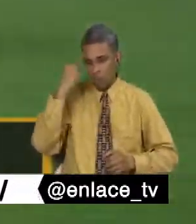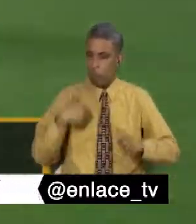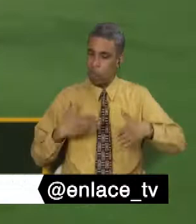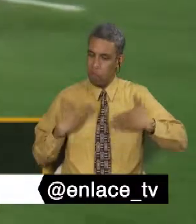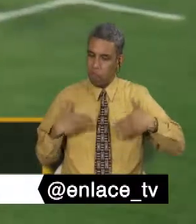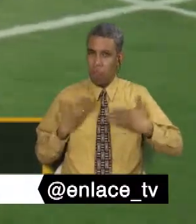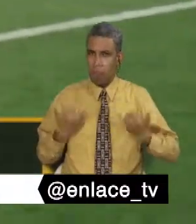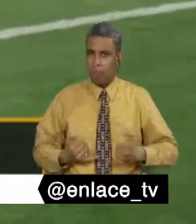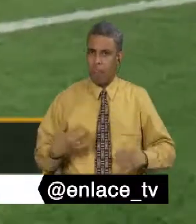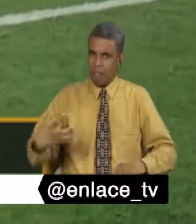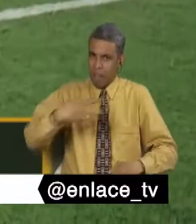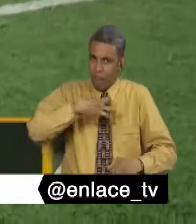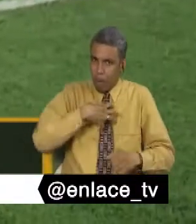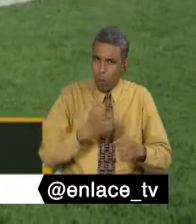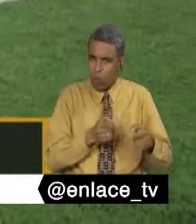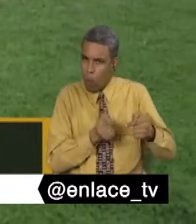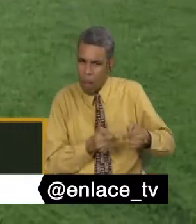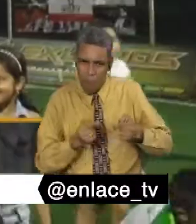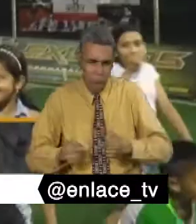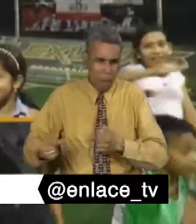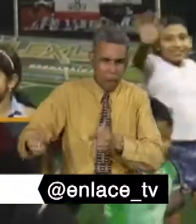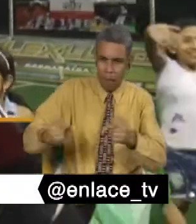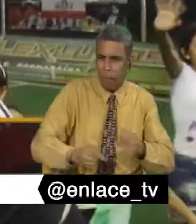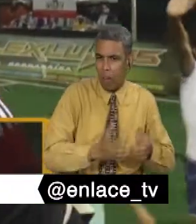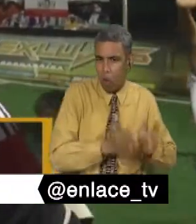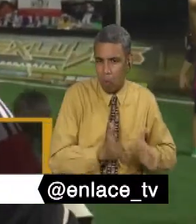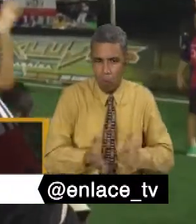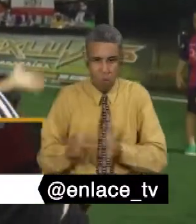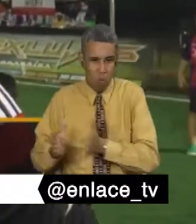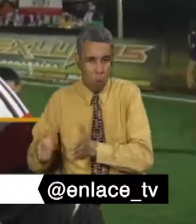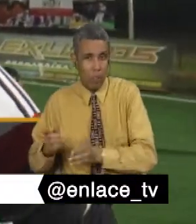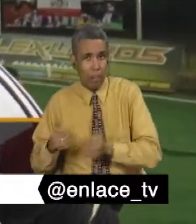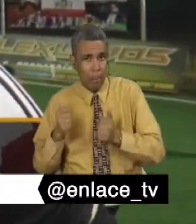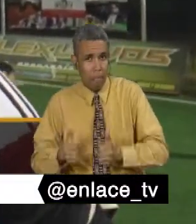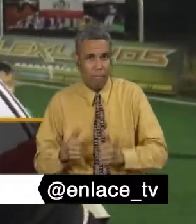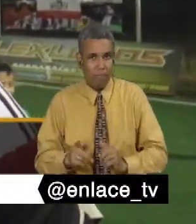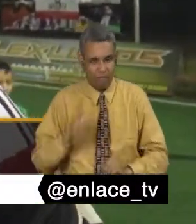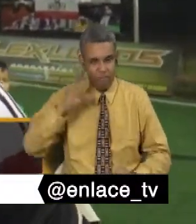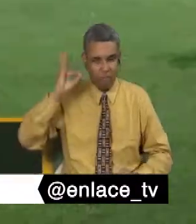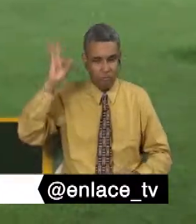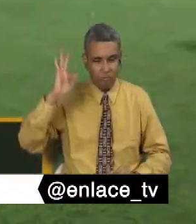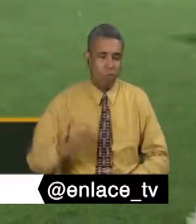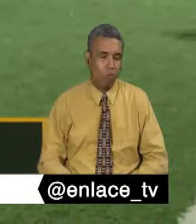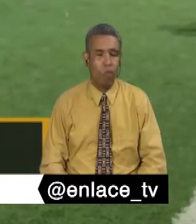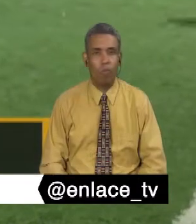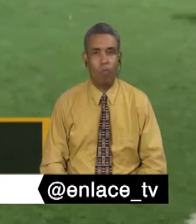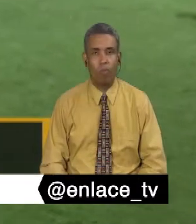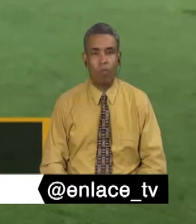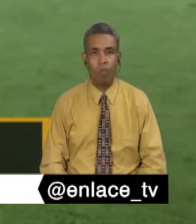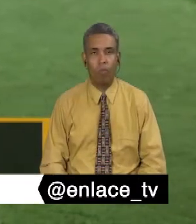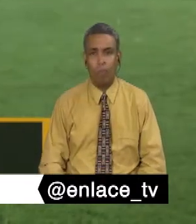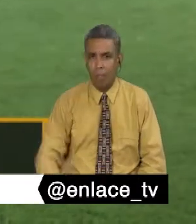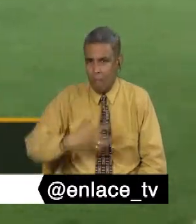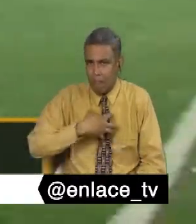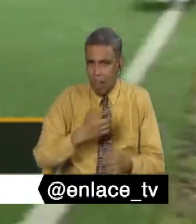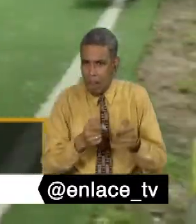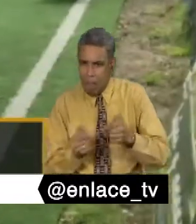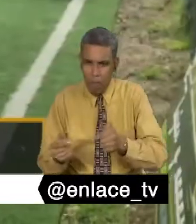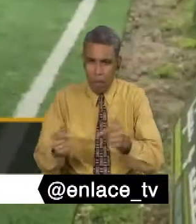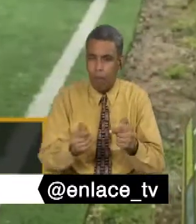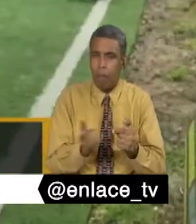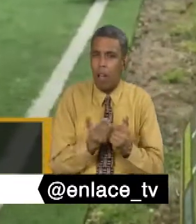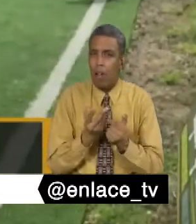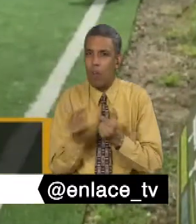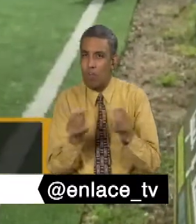excelente torneo, muy bien organizado. Y créame que era, se dio la talla y se cumplió con el objetivo. El torneo recreativo reúne a los aficionados